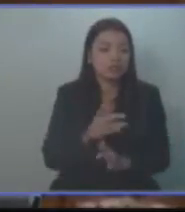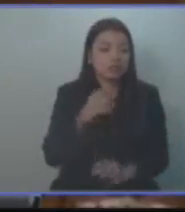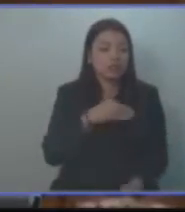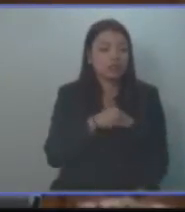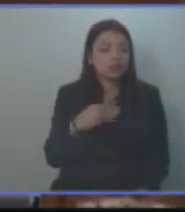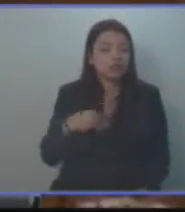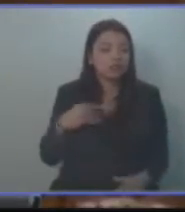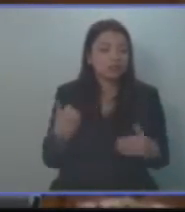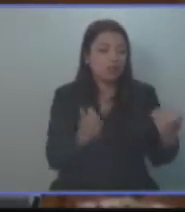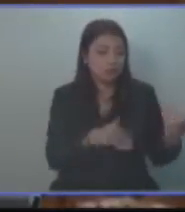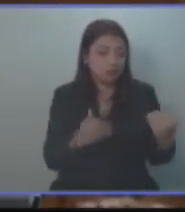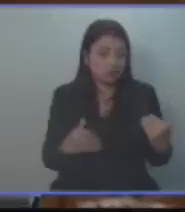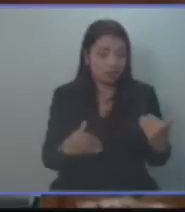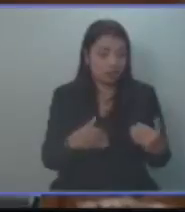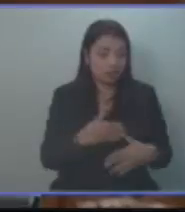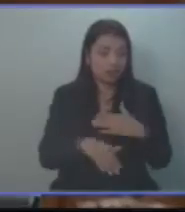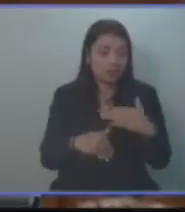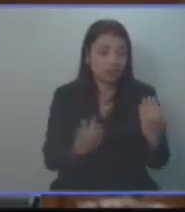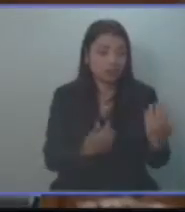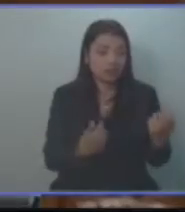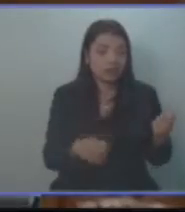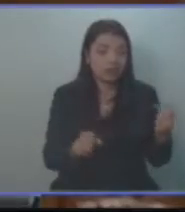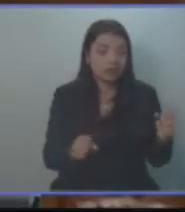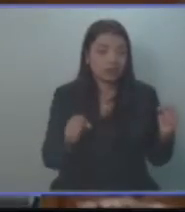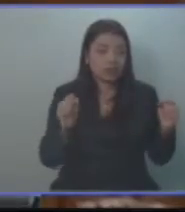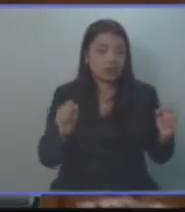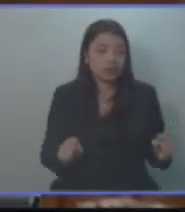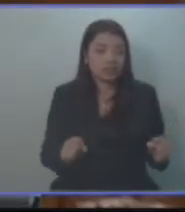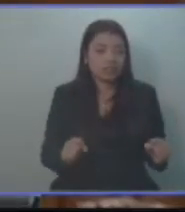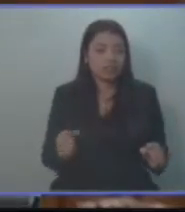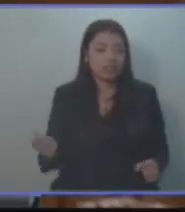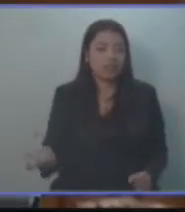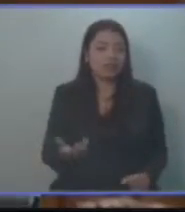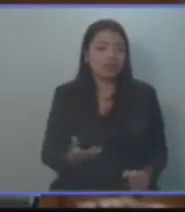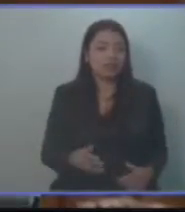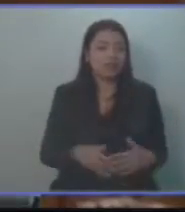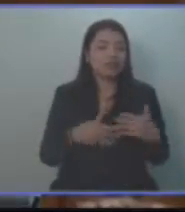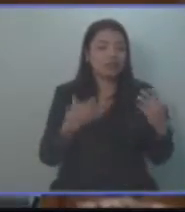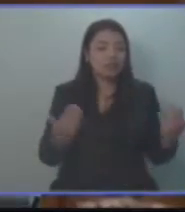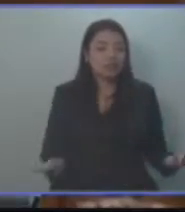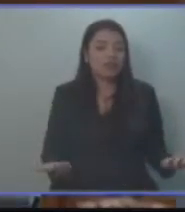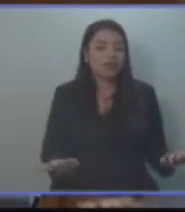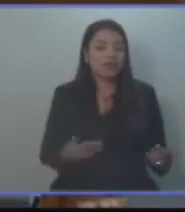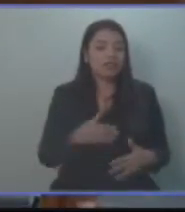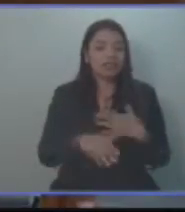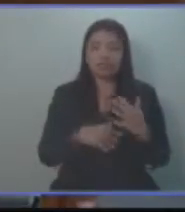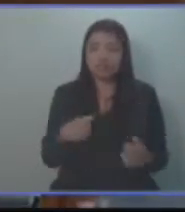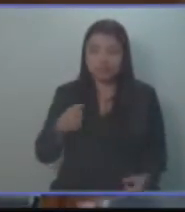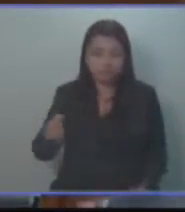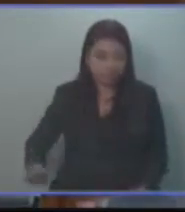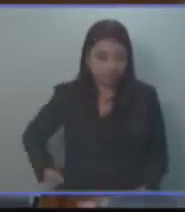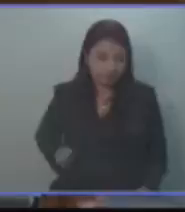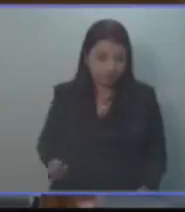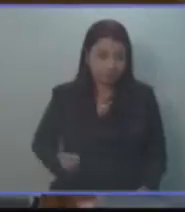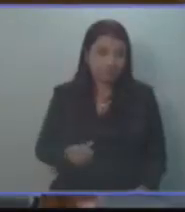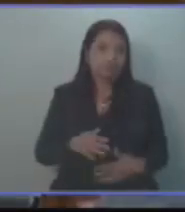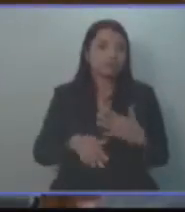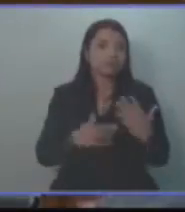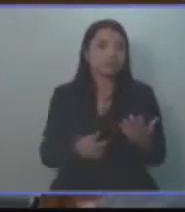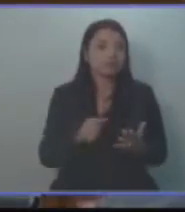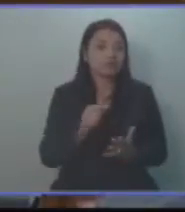o actividades de la institución a la que esté asignado. O, para los estudiantes de internado